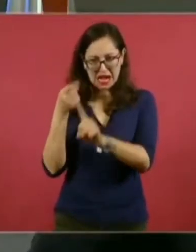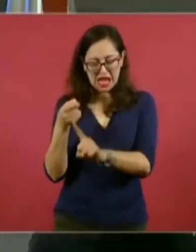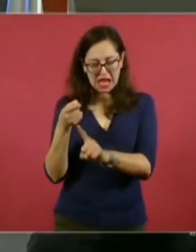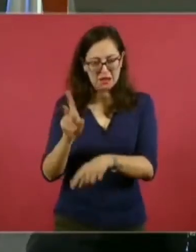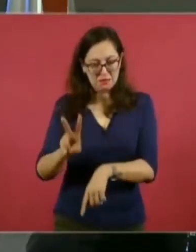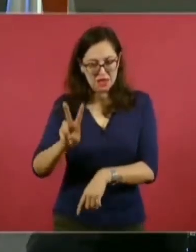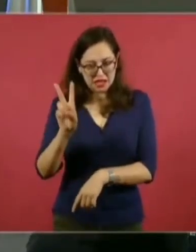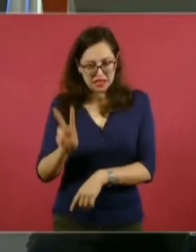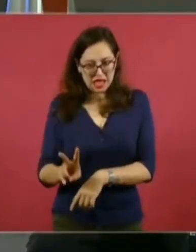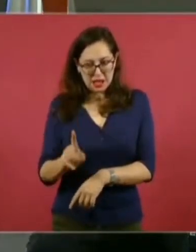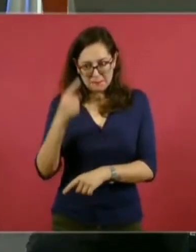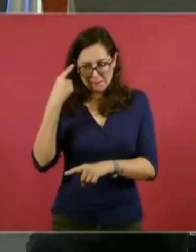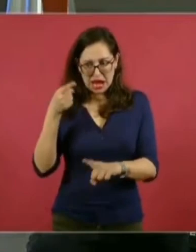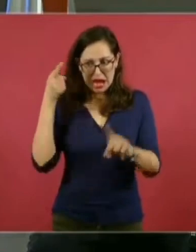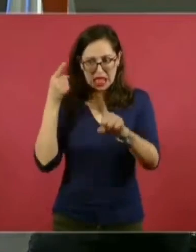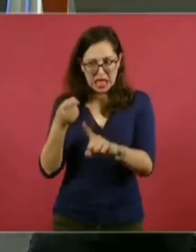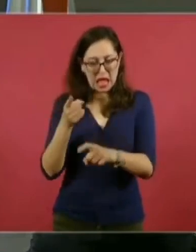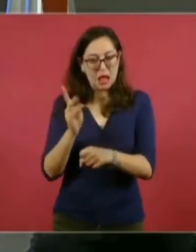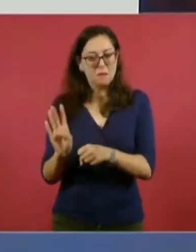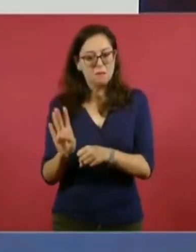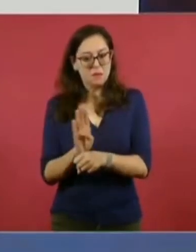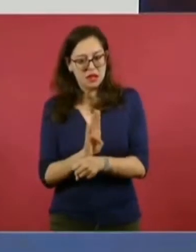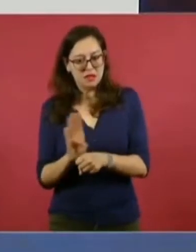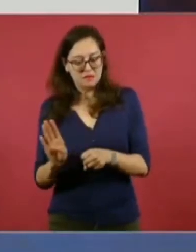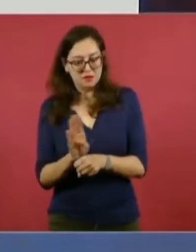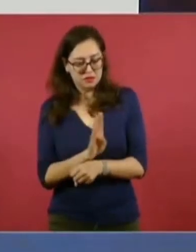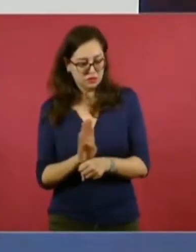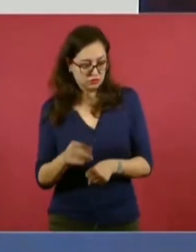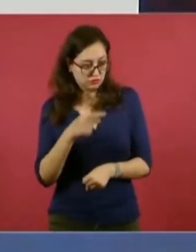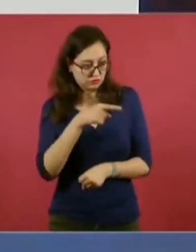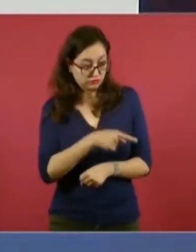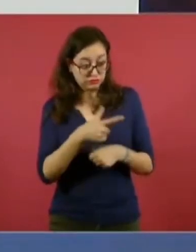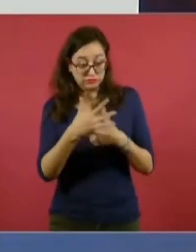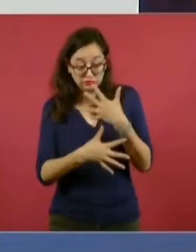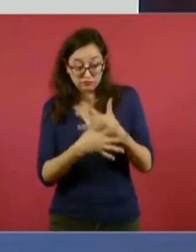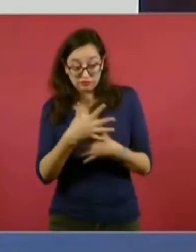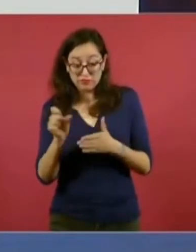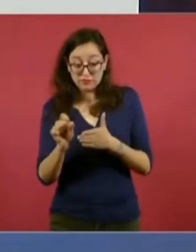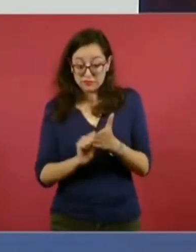pues la investigación ayudaría